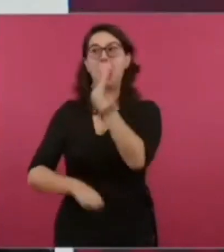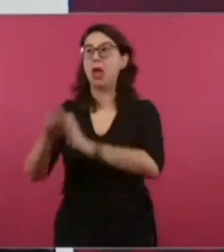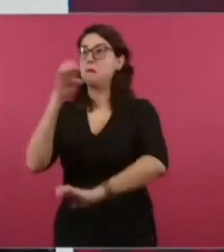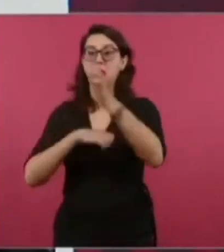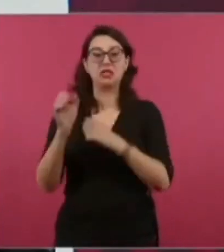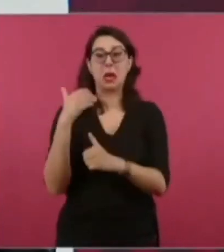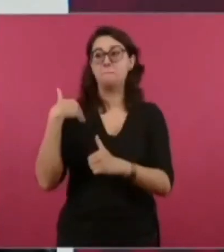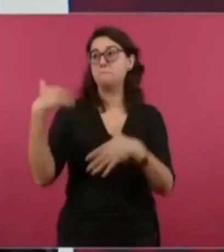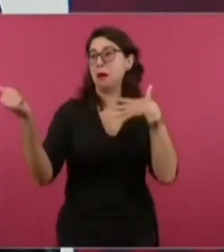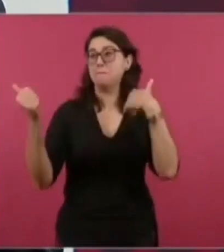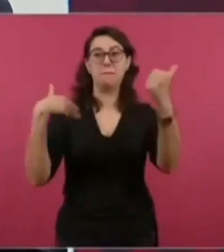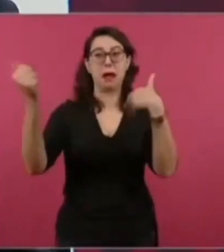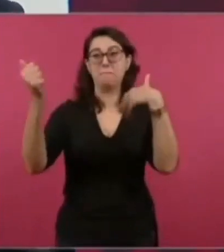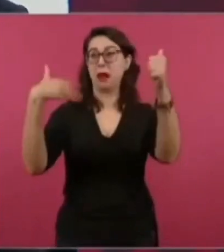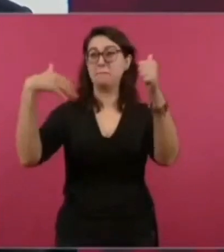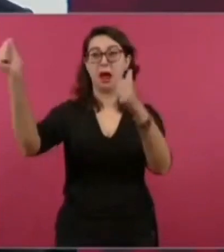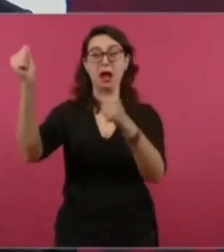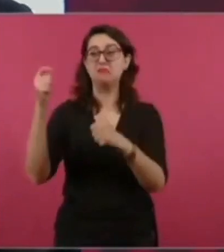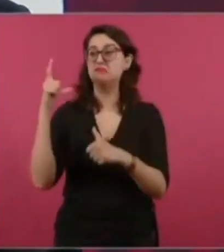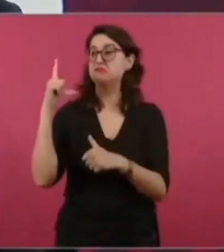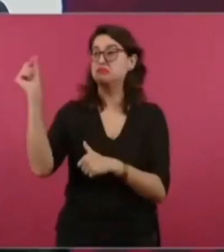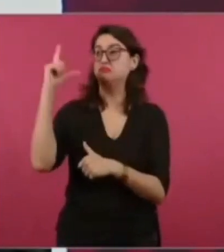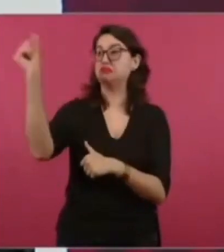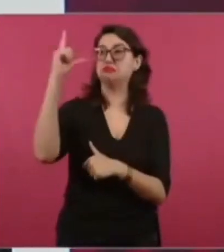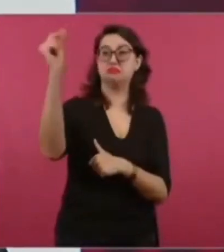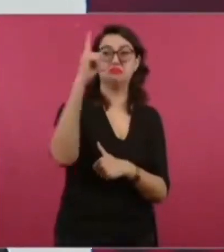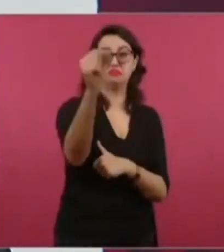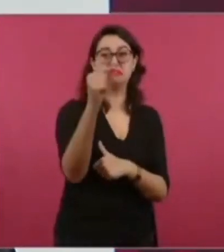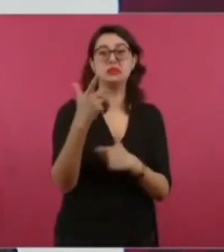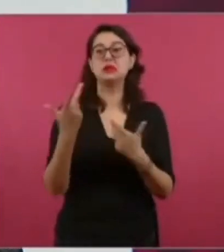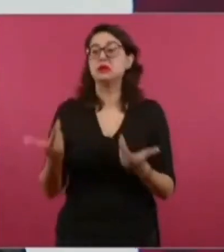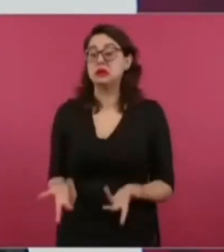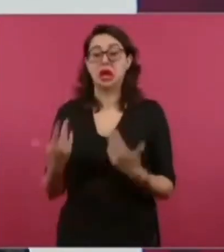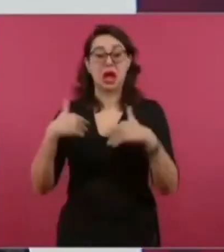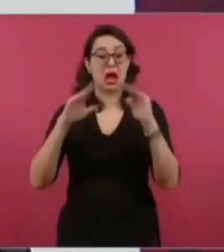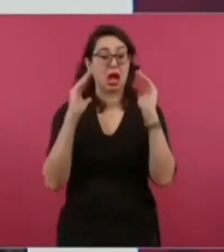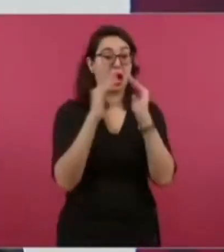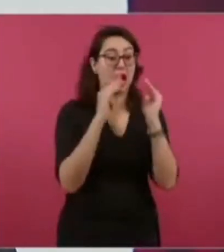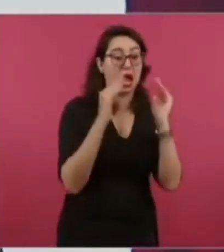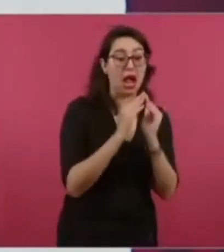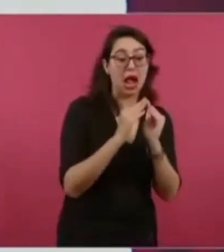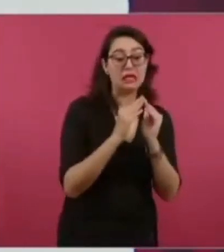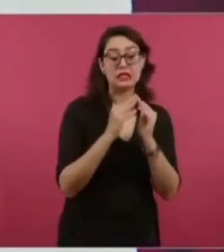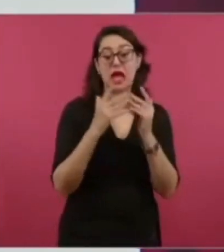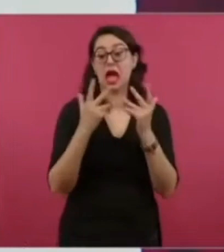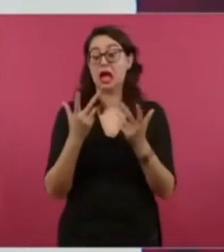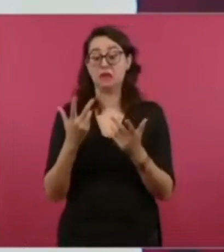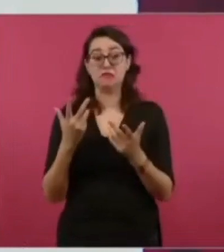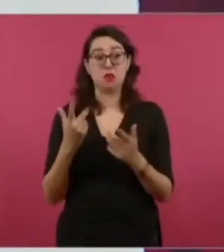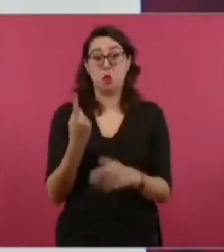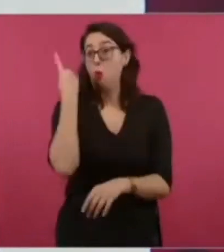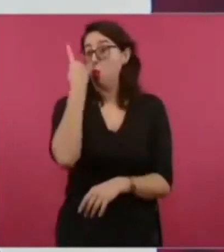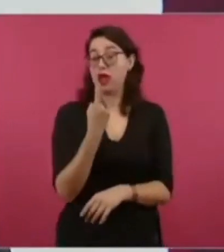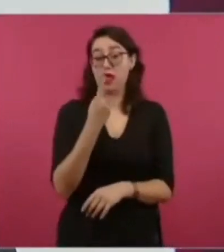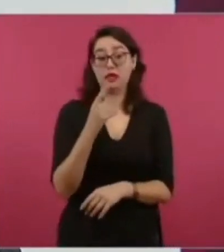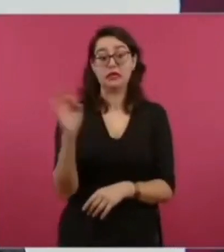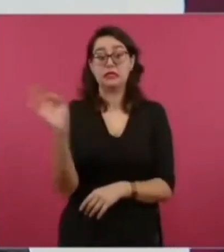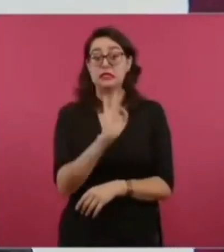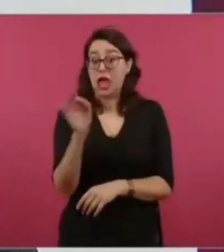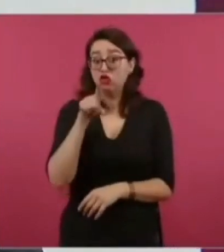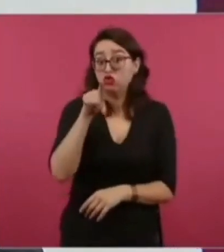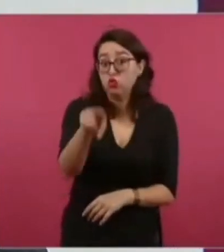si vienen por los católicos, que se los lleven, porque yo no soy católico. Si vienen por los evangélicos, que se los lleven, porque yo no